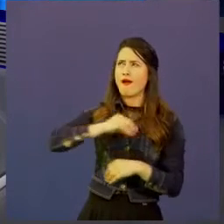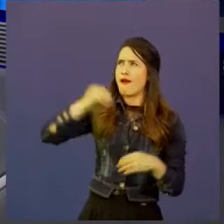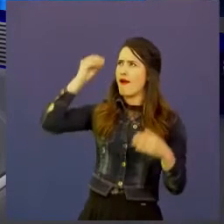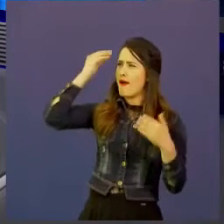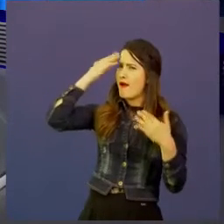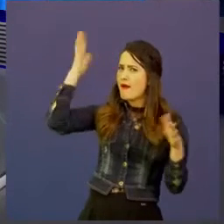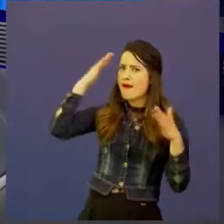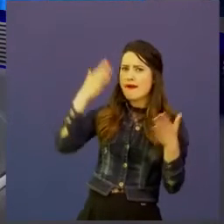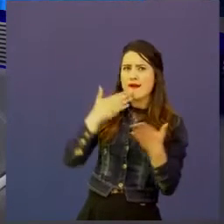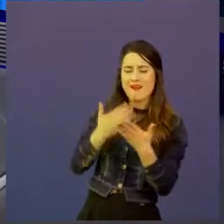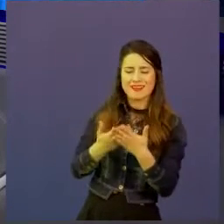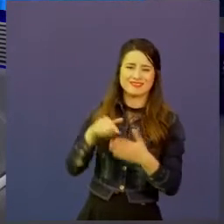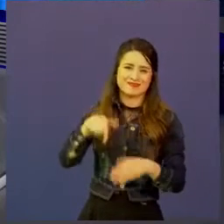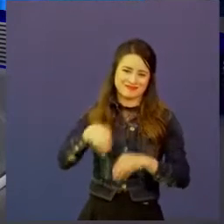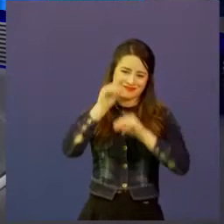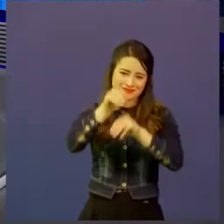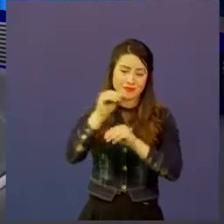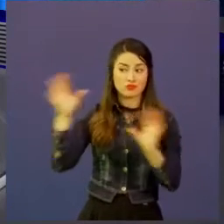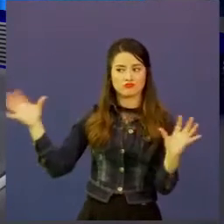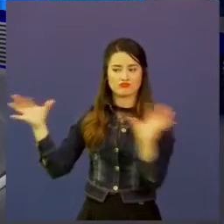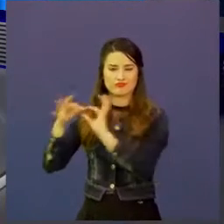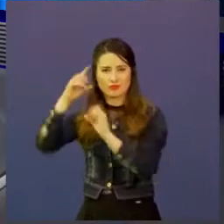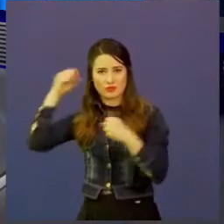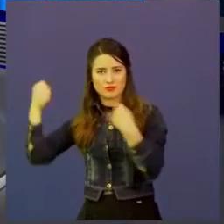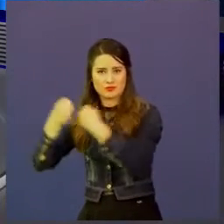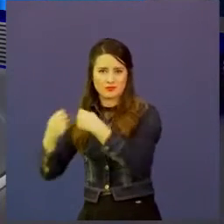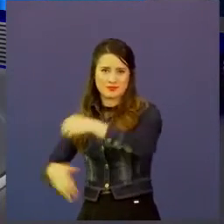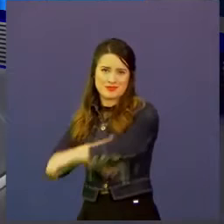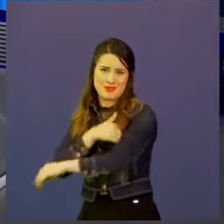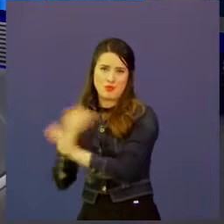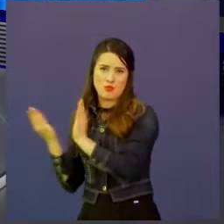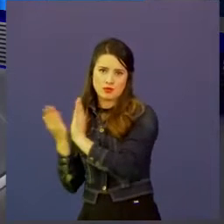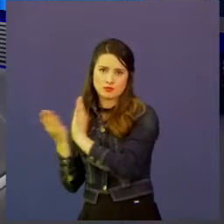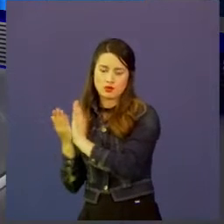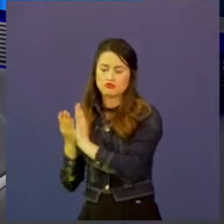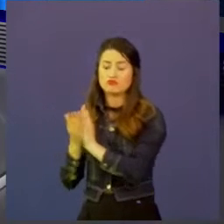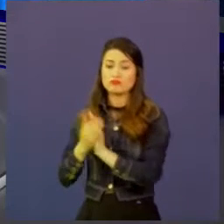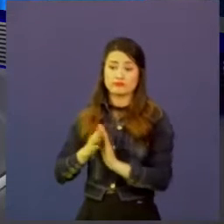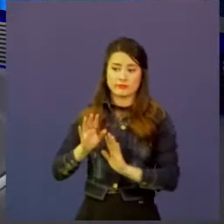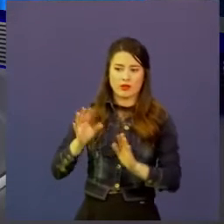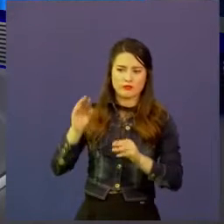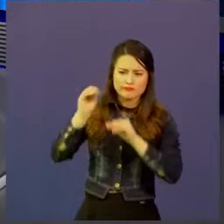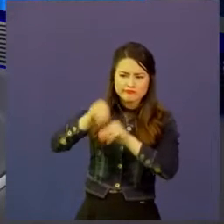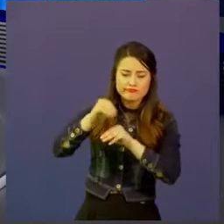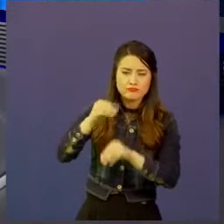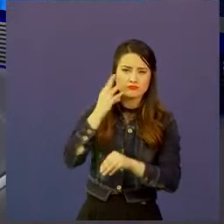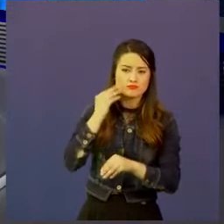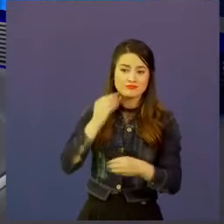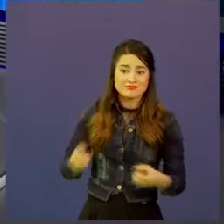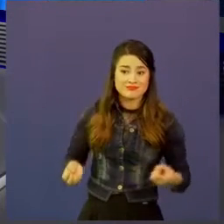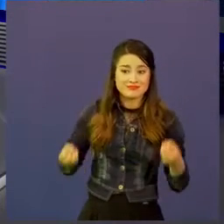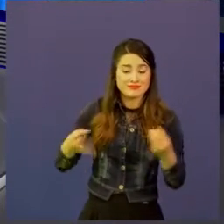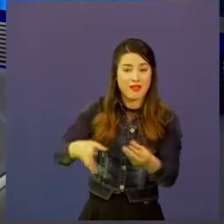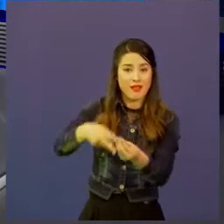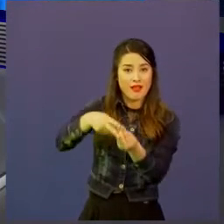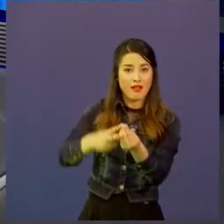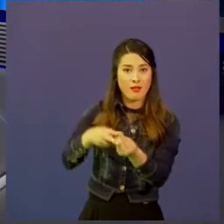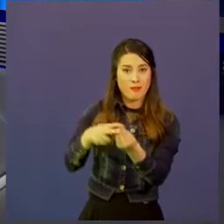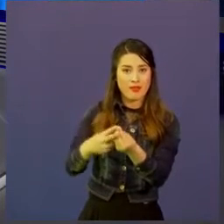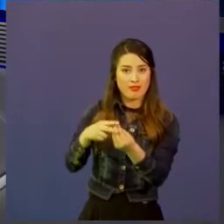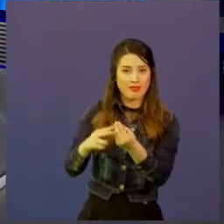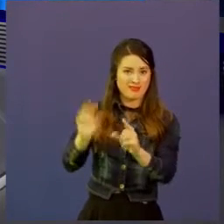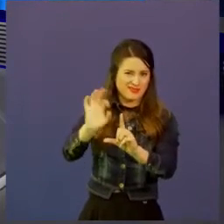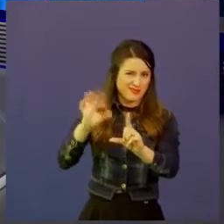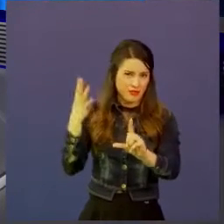alianza con el Ministerio de Educación, lo que hemos visto es que las herramientas digitales le suscitan a ellos muchas preguntas,